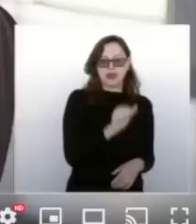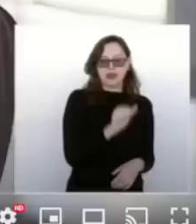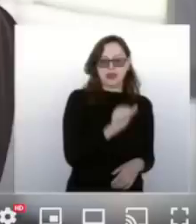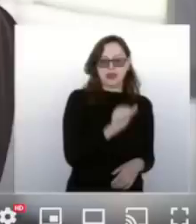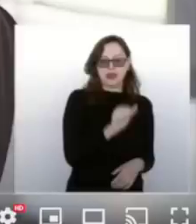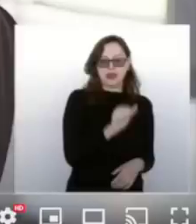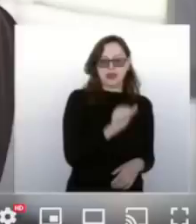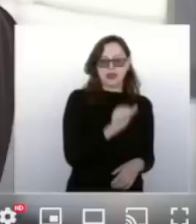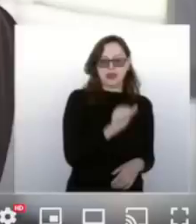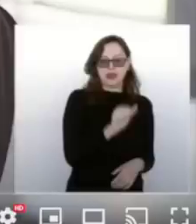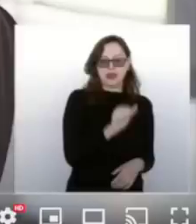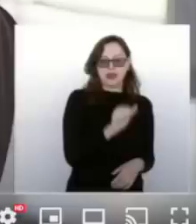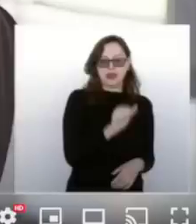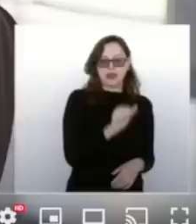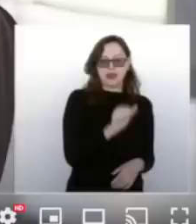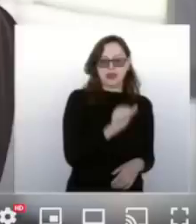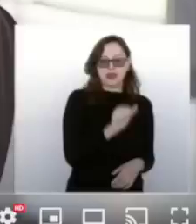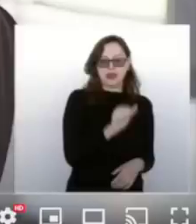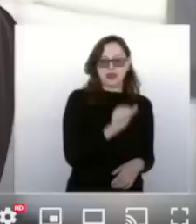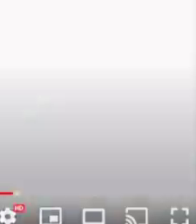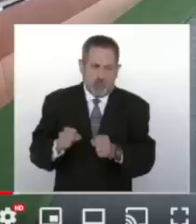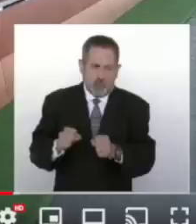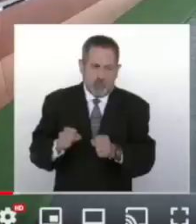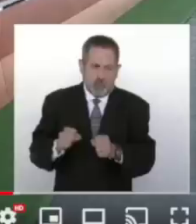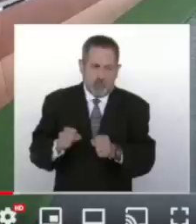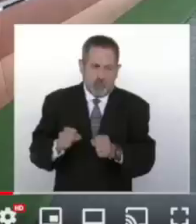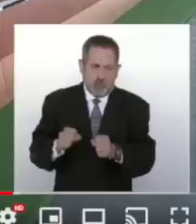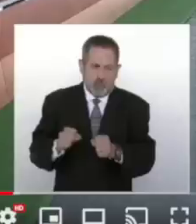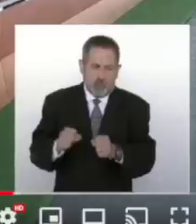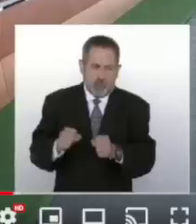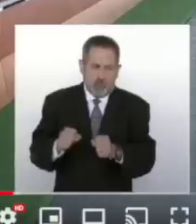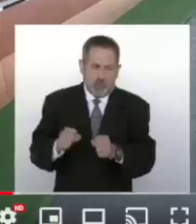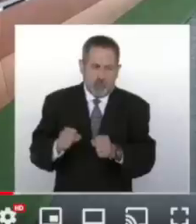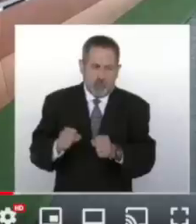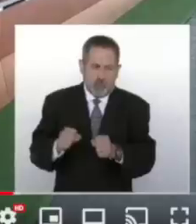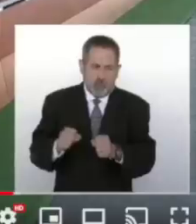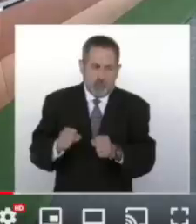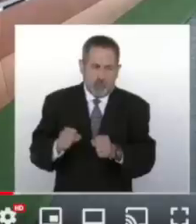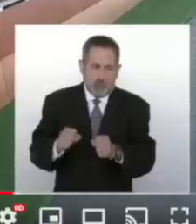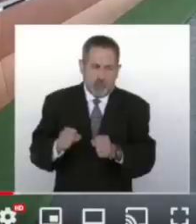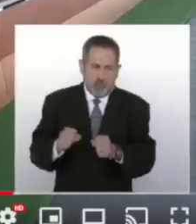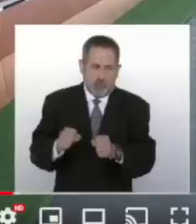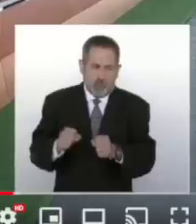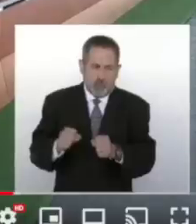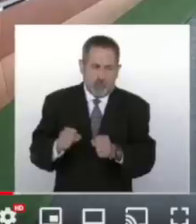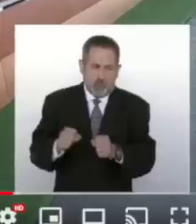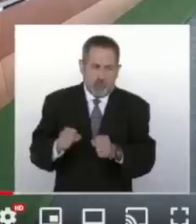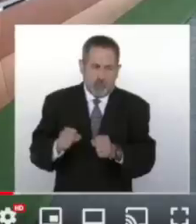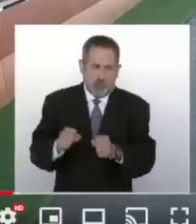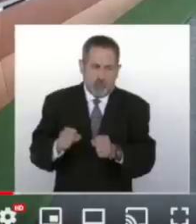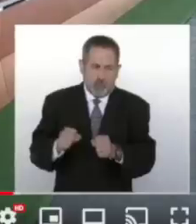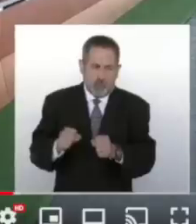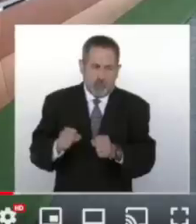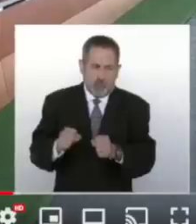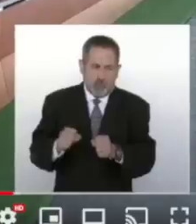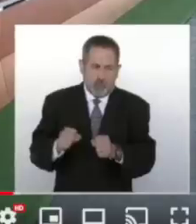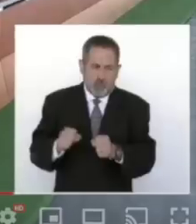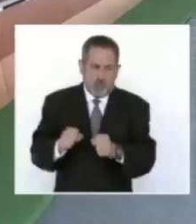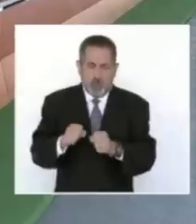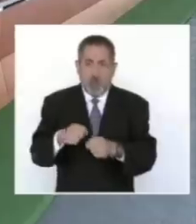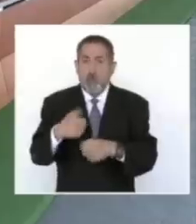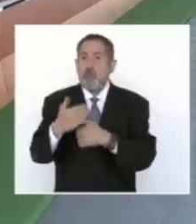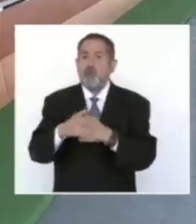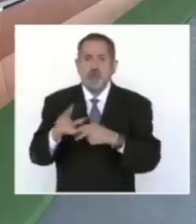con lo que en realidad representa la Guardia Nacional. Vamos escuchando también las declaraciones que dio el presidente López Obrador al